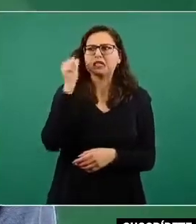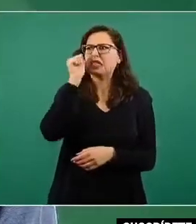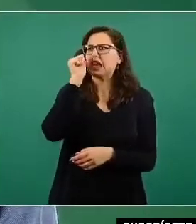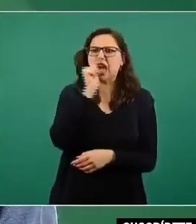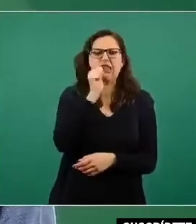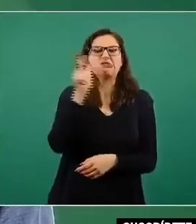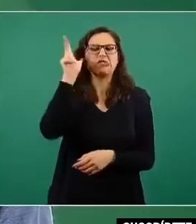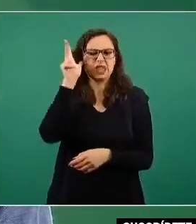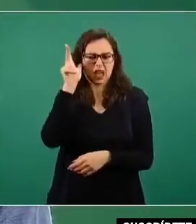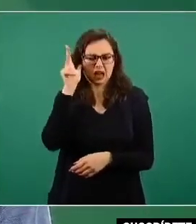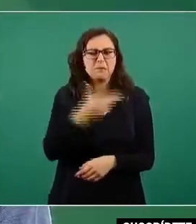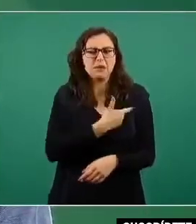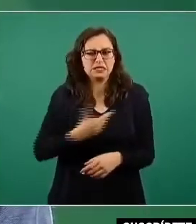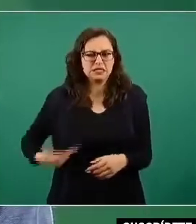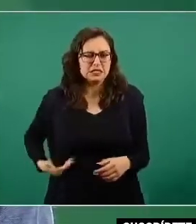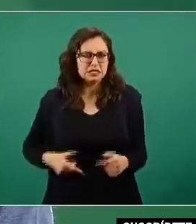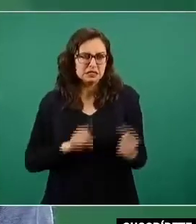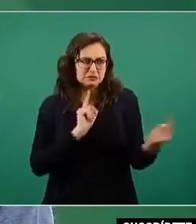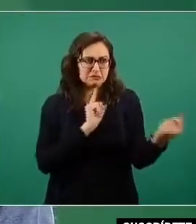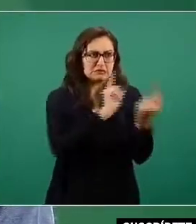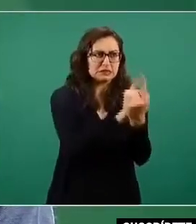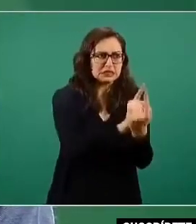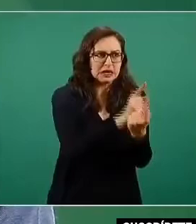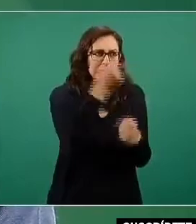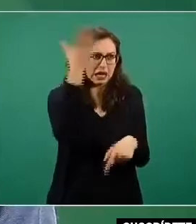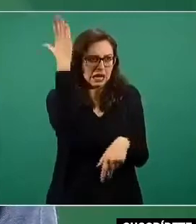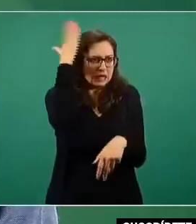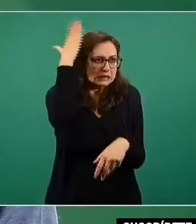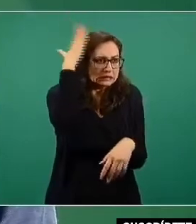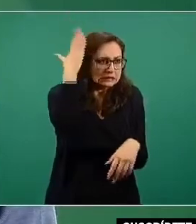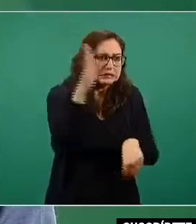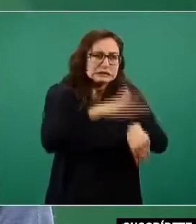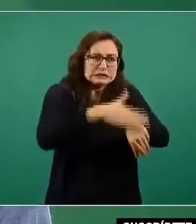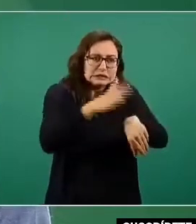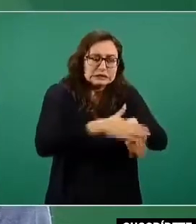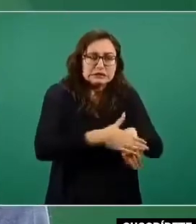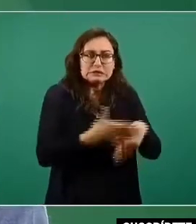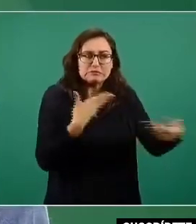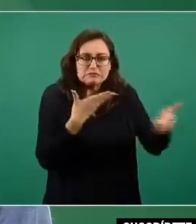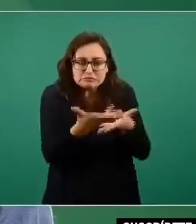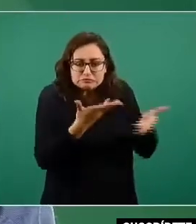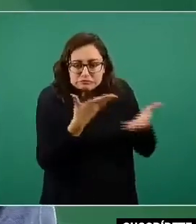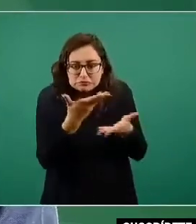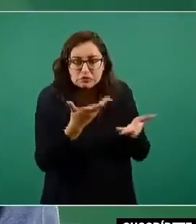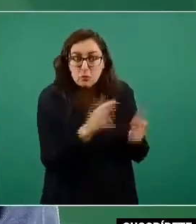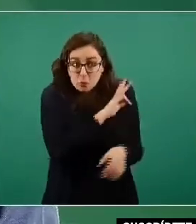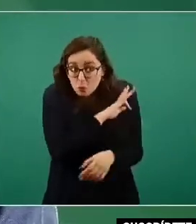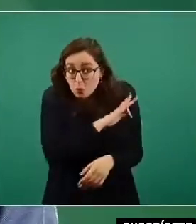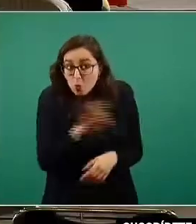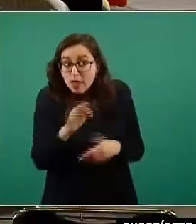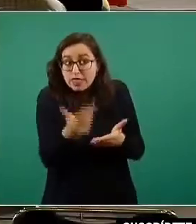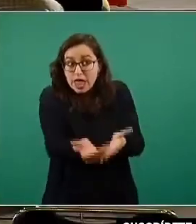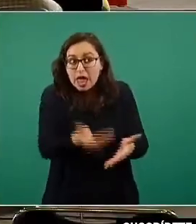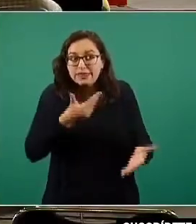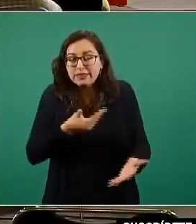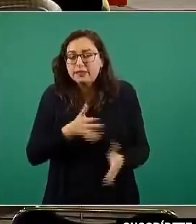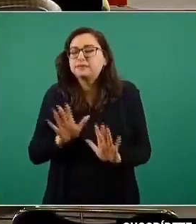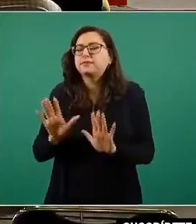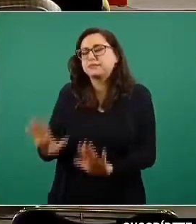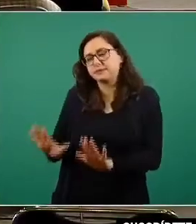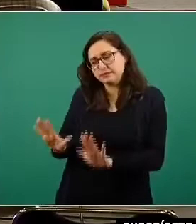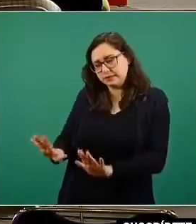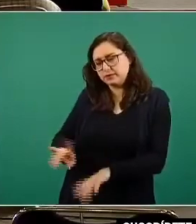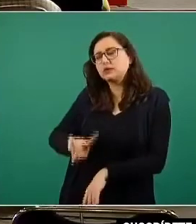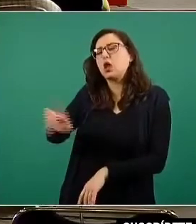presidente López Obrador con el gerente general de Pfizer a nivel internacional, y el acuerdo fue que en unas pocas semanas,